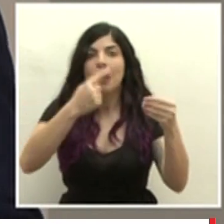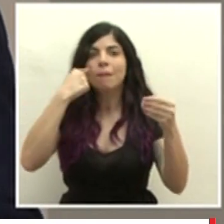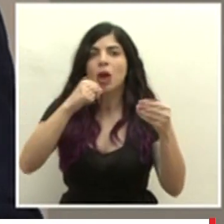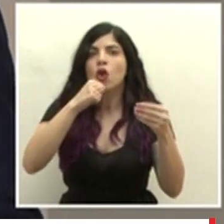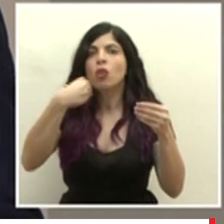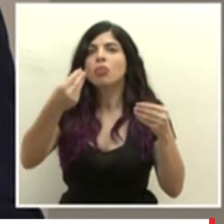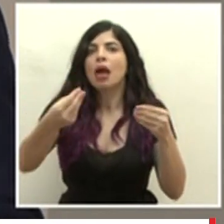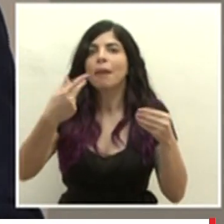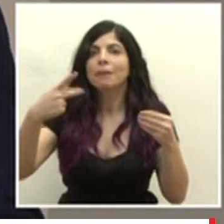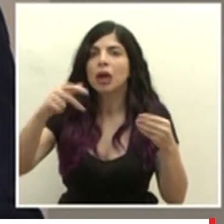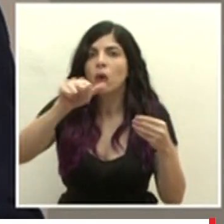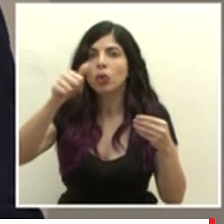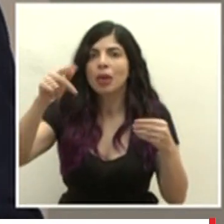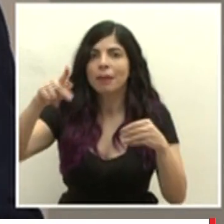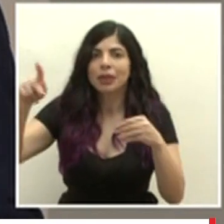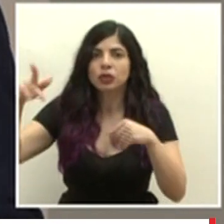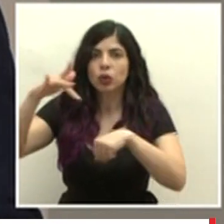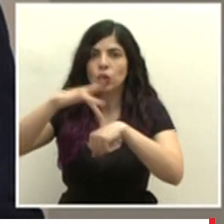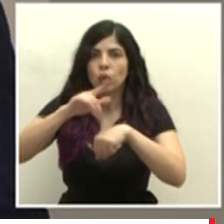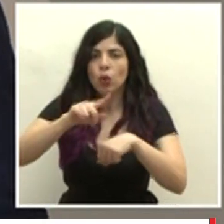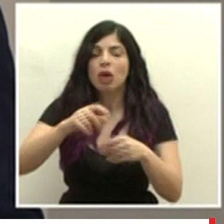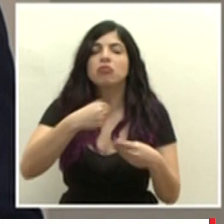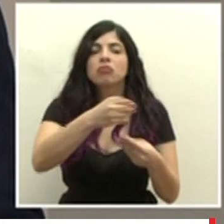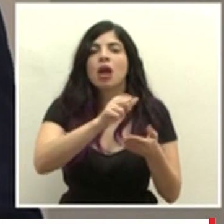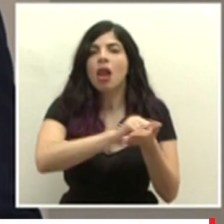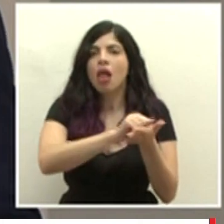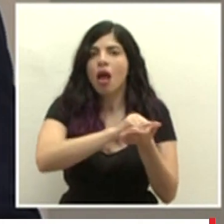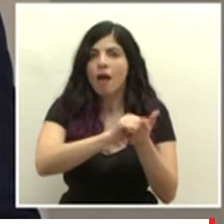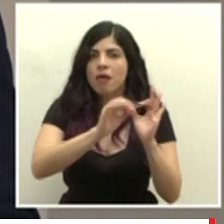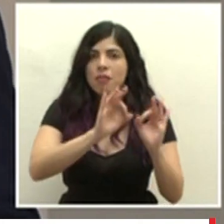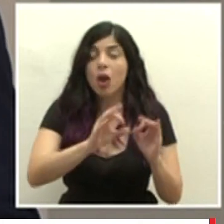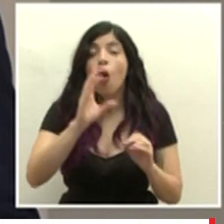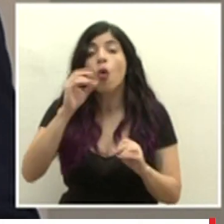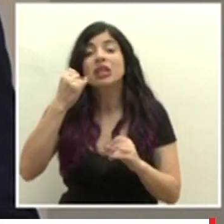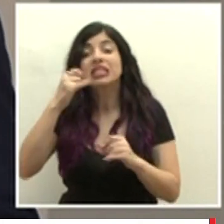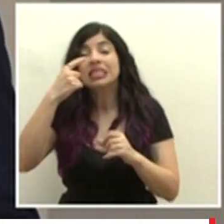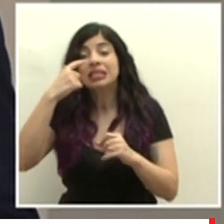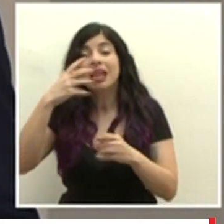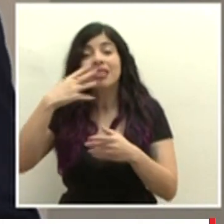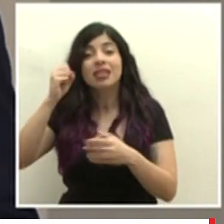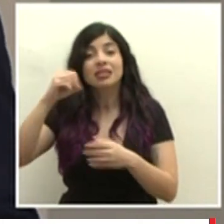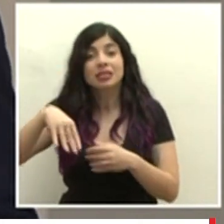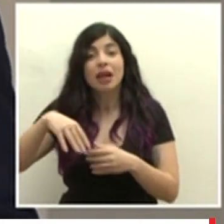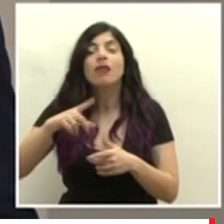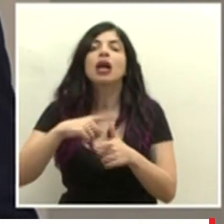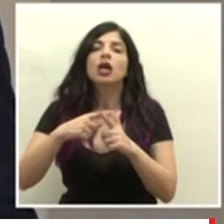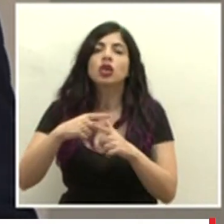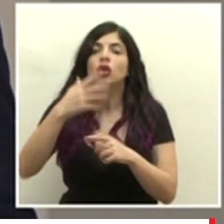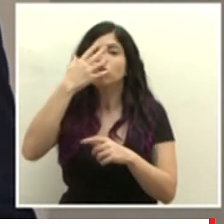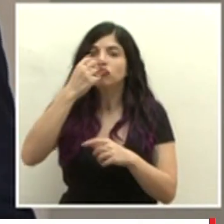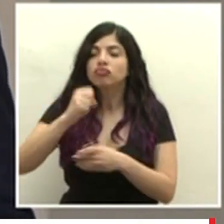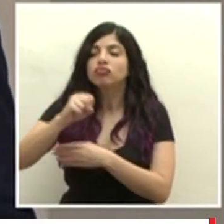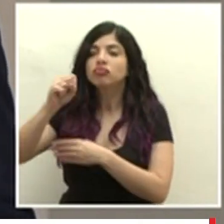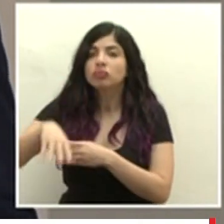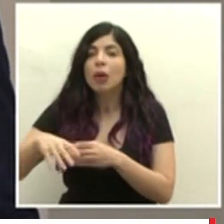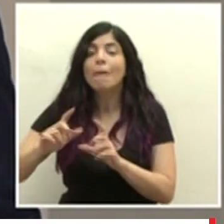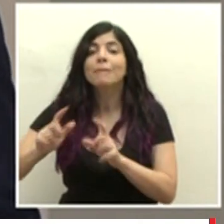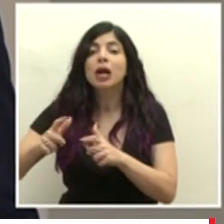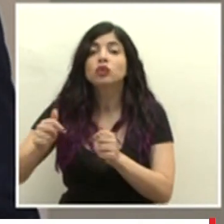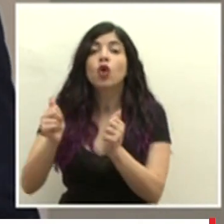otras personas y hacer el adecuado lavado. Y si es descartable, pues entonces disponerla en un basurero con